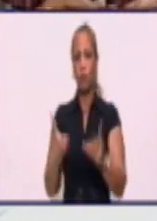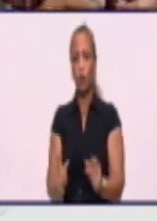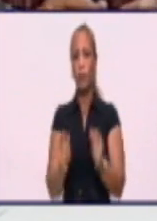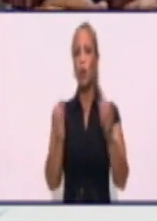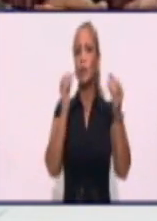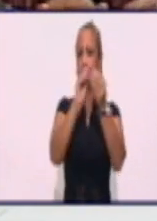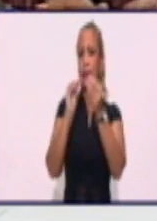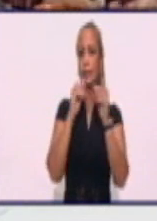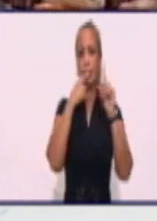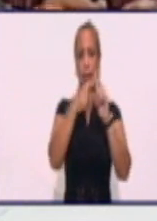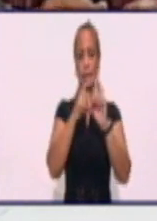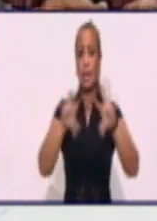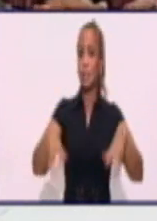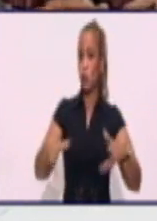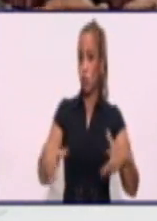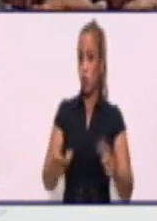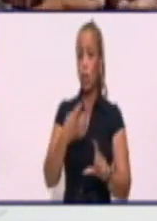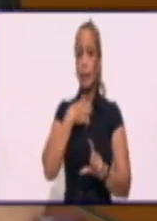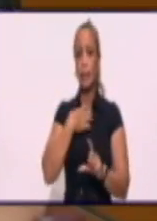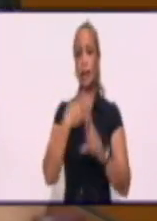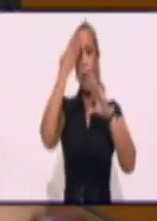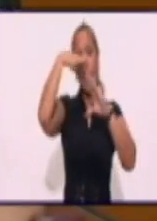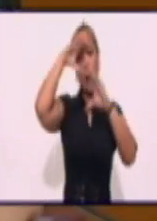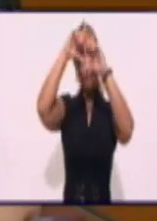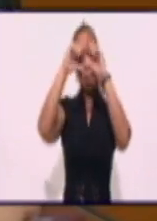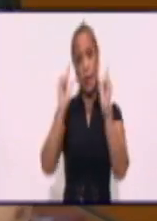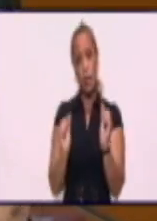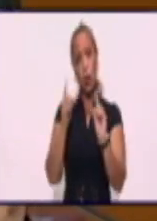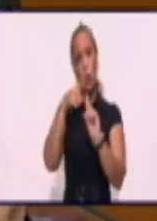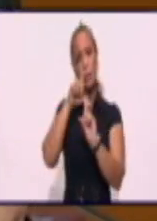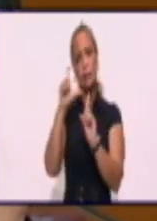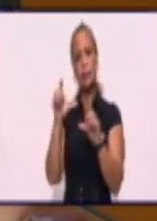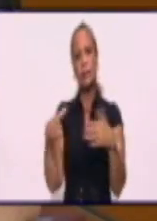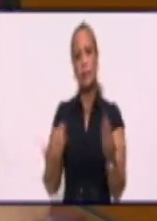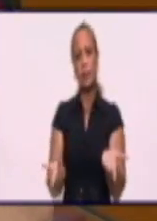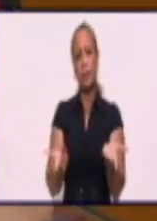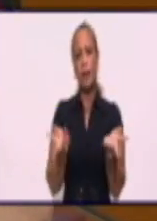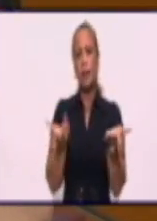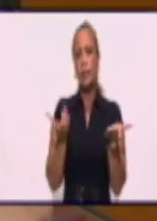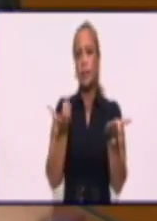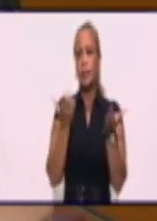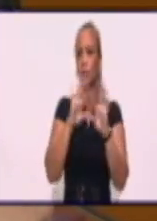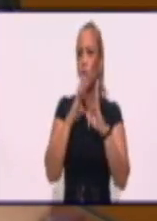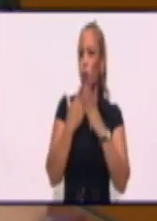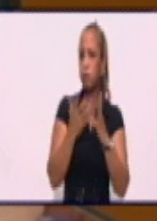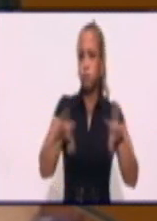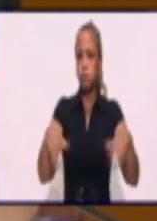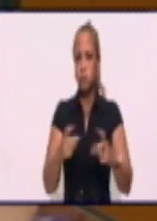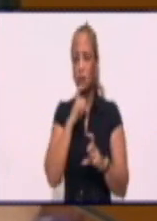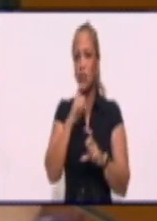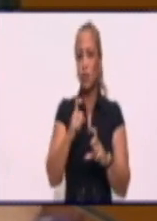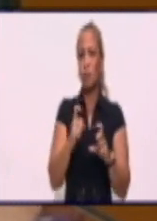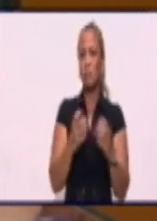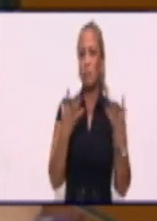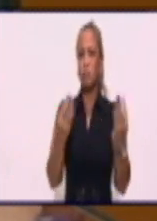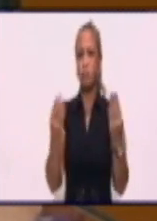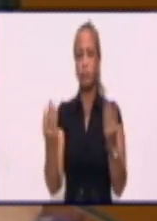la situación que hoy tiene el país con este tema de la explosión de casos, de la situación